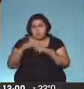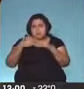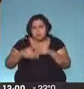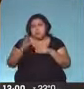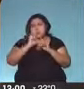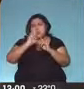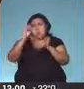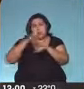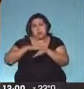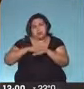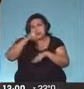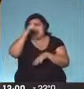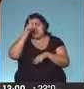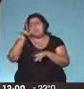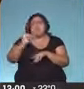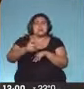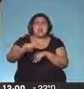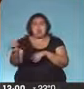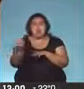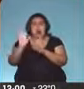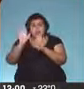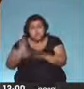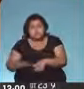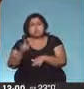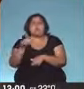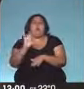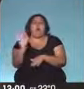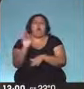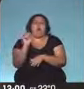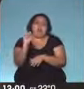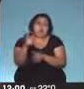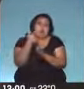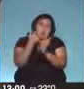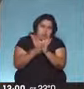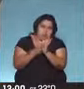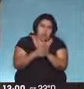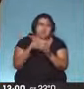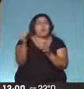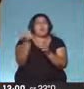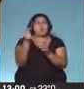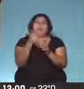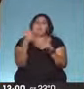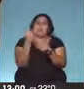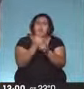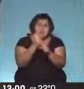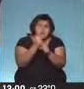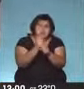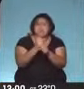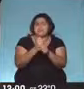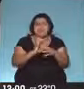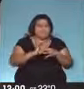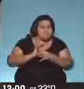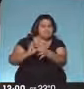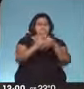las encargadas de establecer y de hacer respetar esta cuarentena. Y de trabajar en conjunto, en definitiva, más allá de